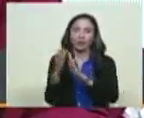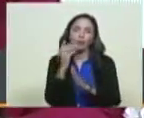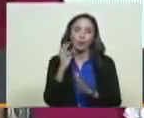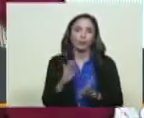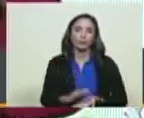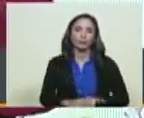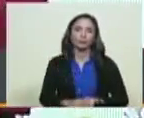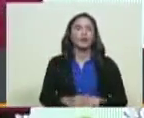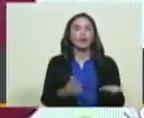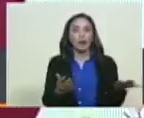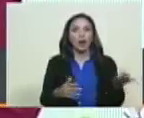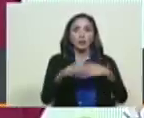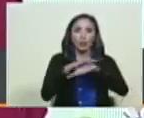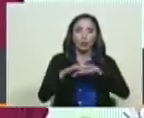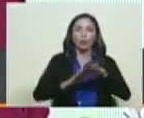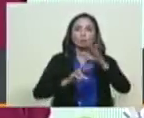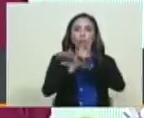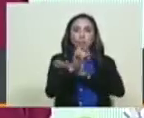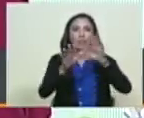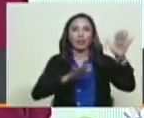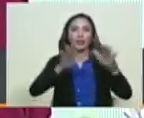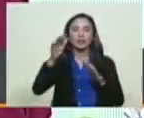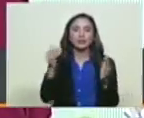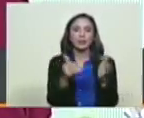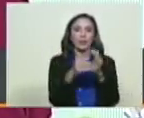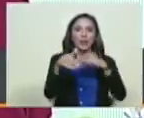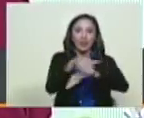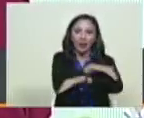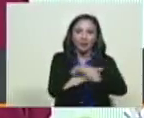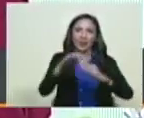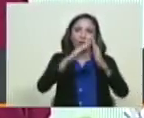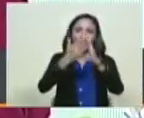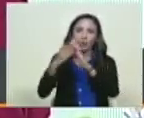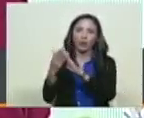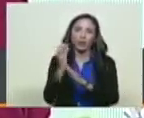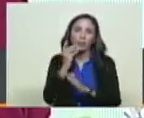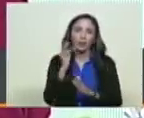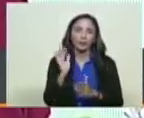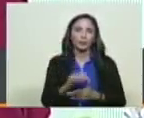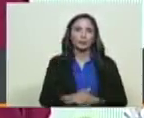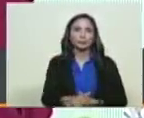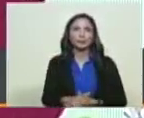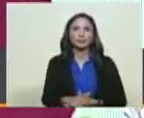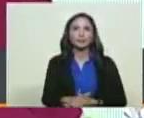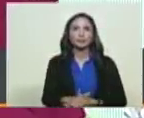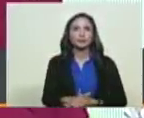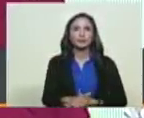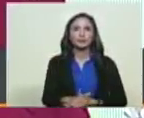corrijo 215.000 calles y comunidades y 42.000